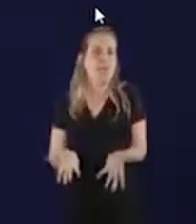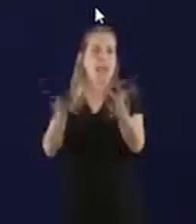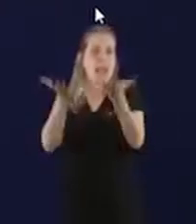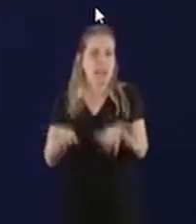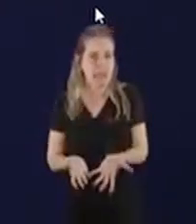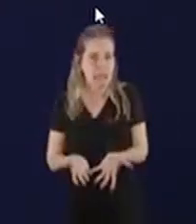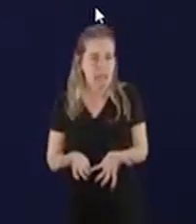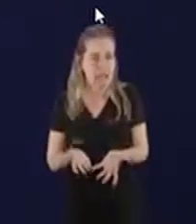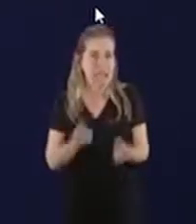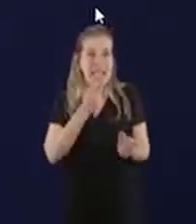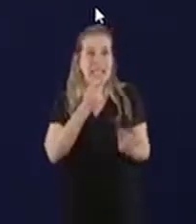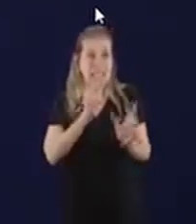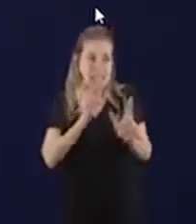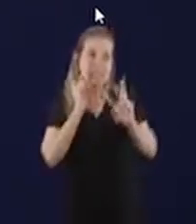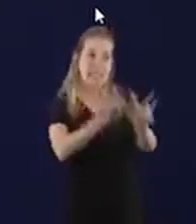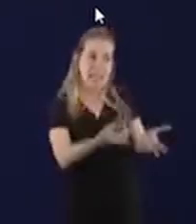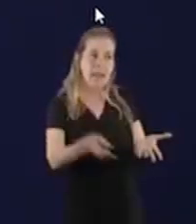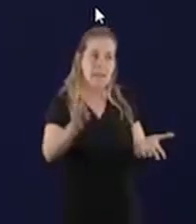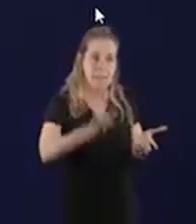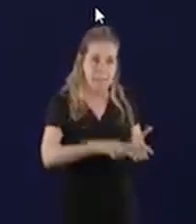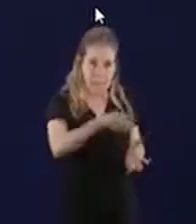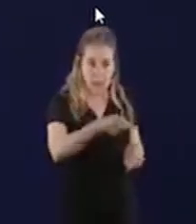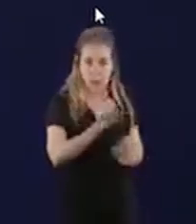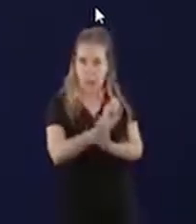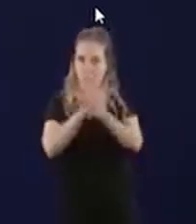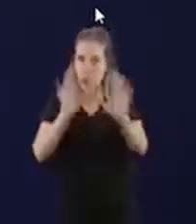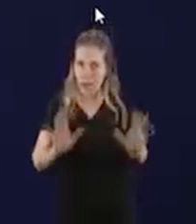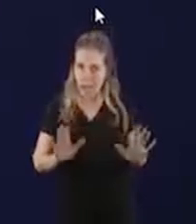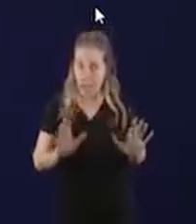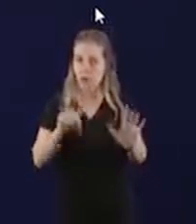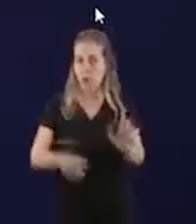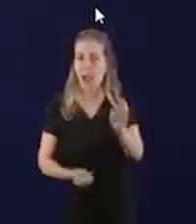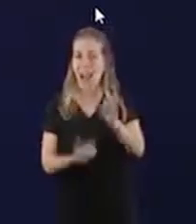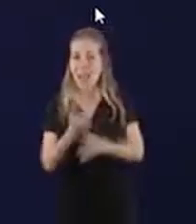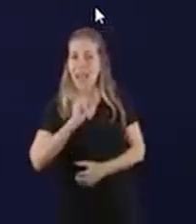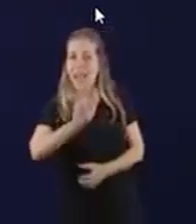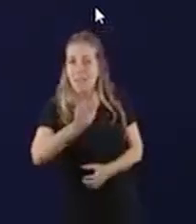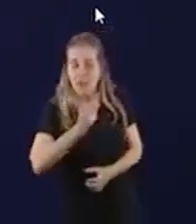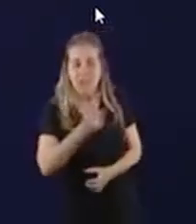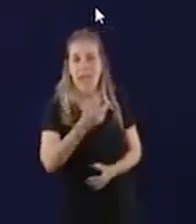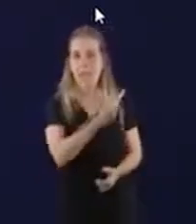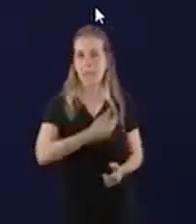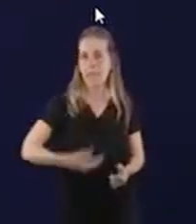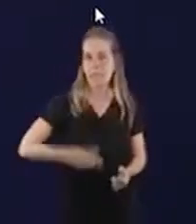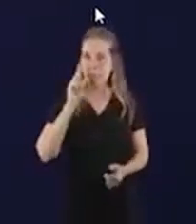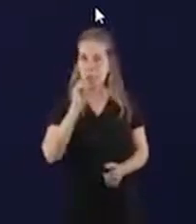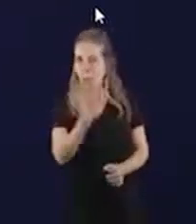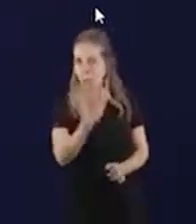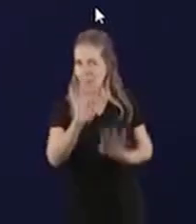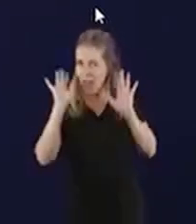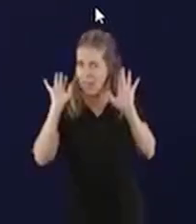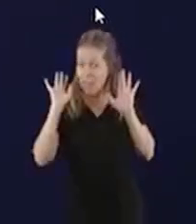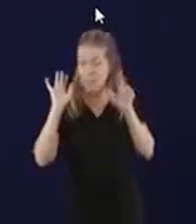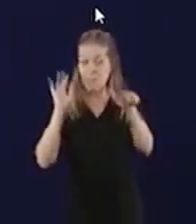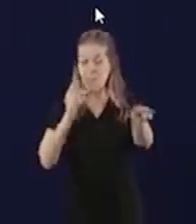cuando es y te repito y quiero ser muy claro sin haber escuchado la entrevista y sin tener en claro los tiempos a los que te